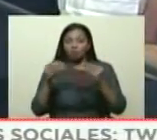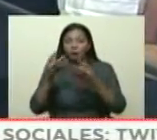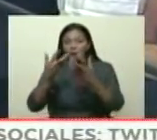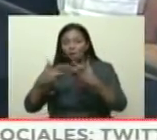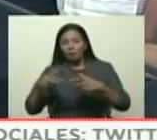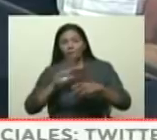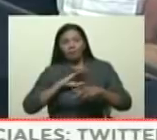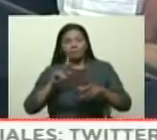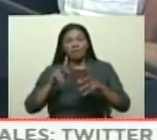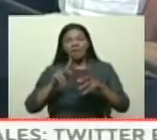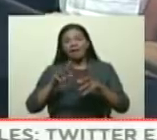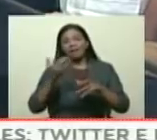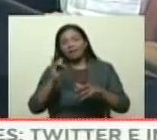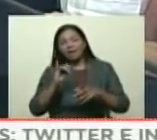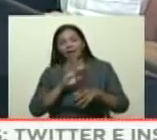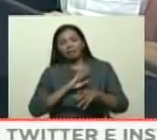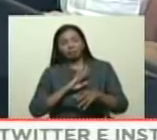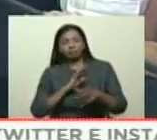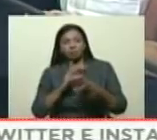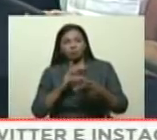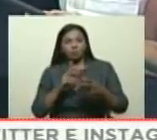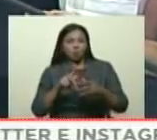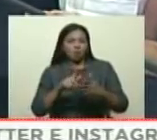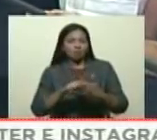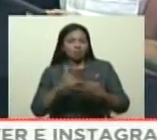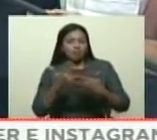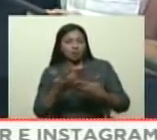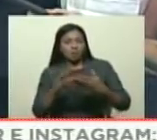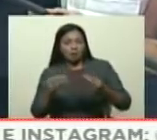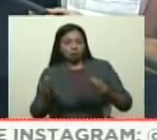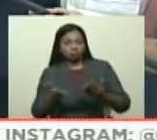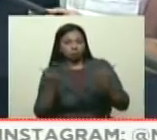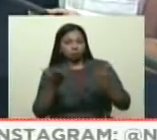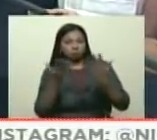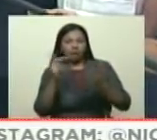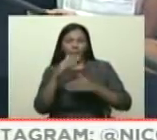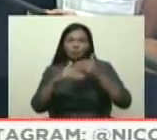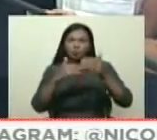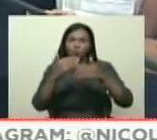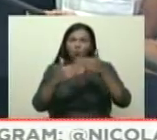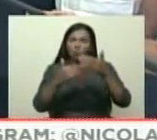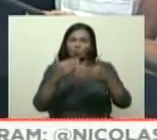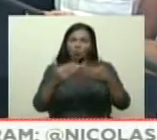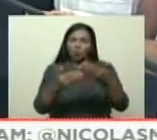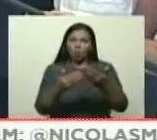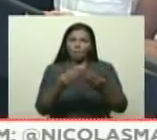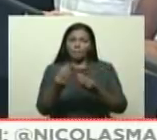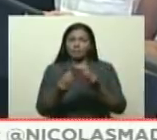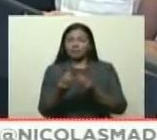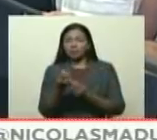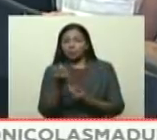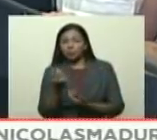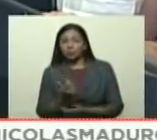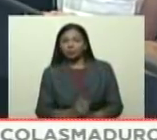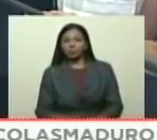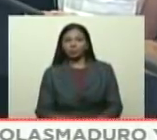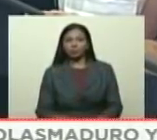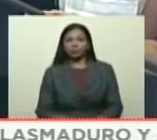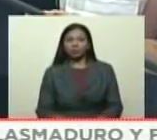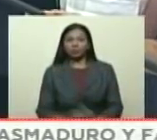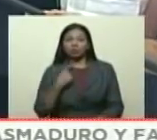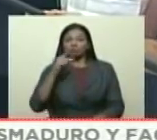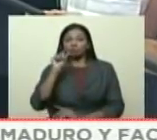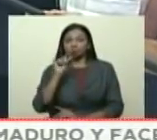editorial se levante. Meter los recursitos, poquito, para hacer mucho. No tenemos mucho